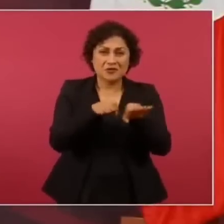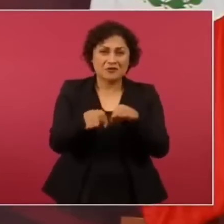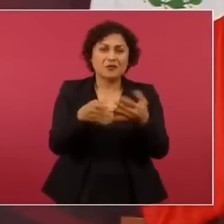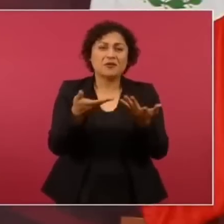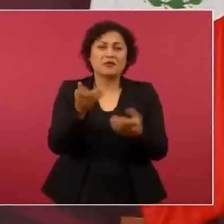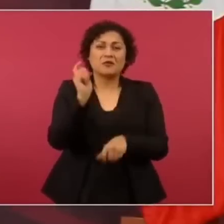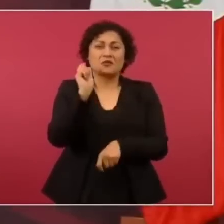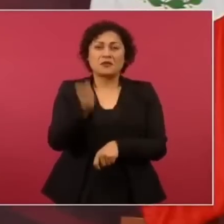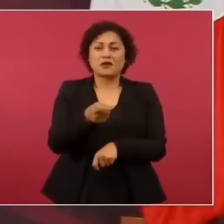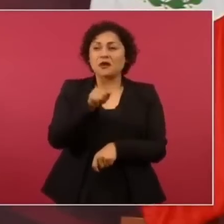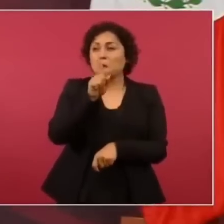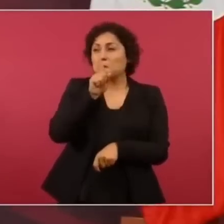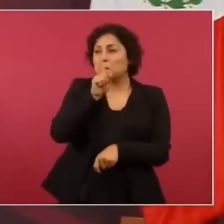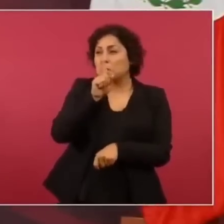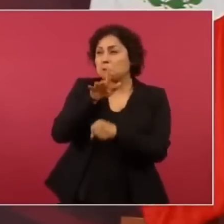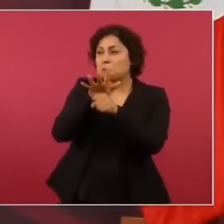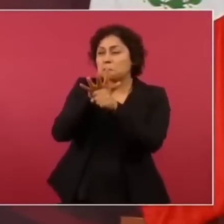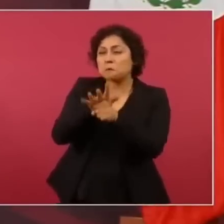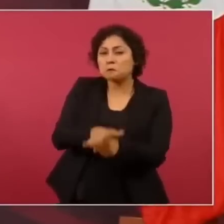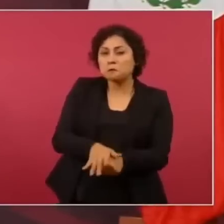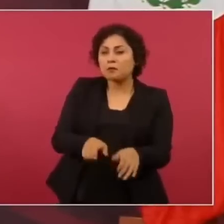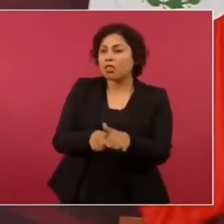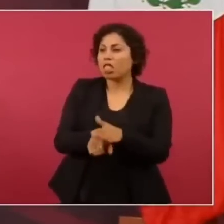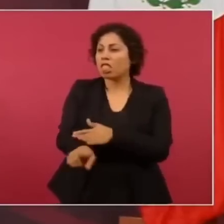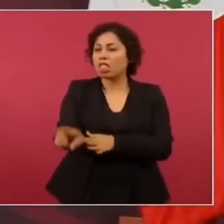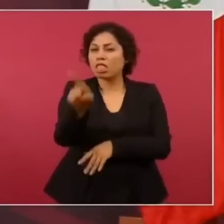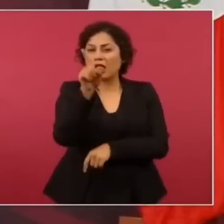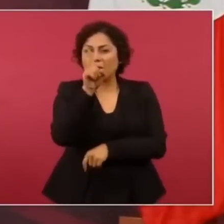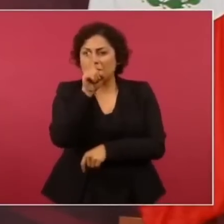vendido, alquilado, al servicio